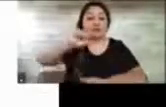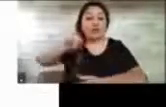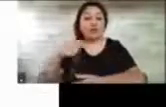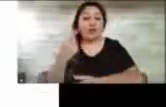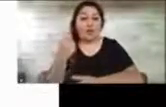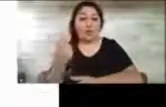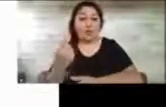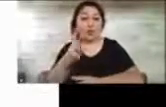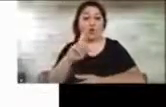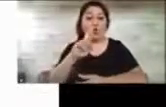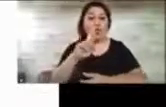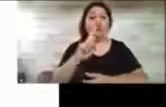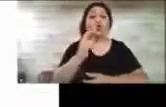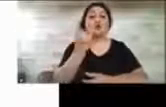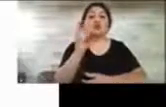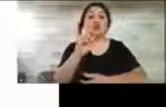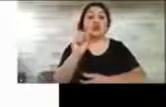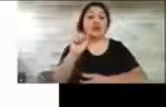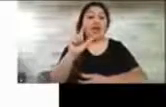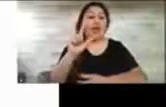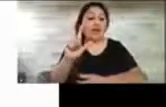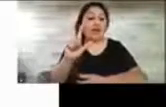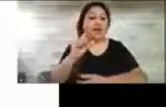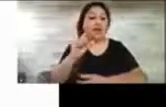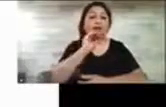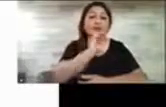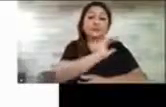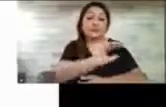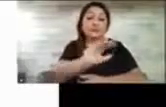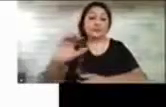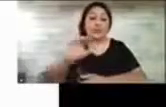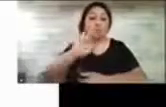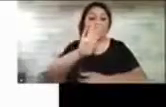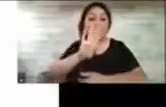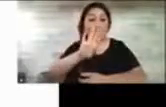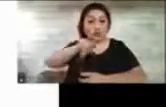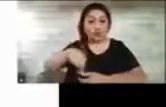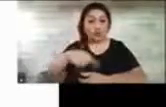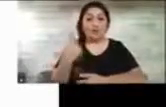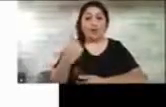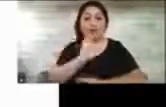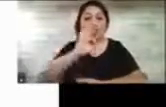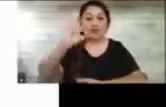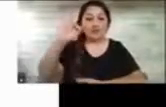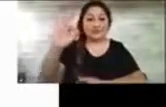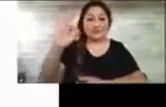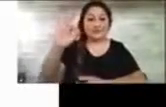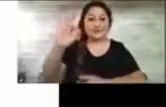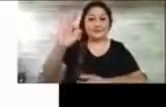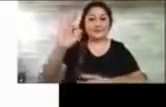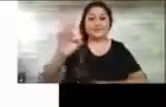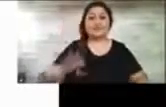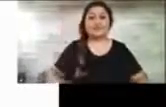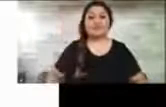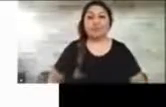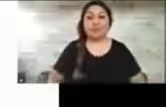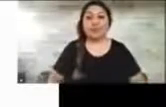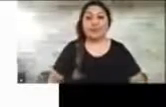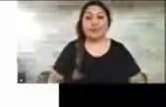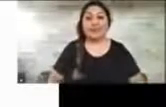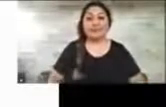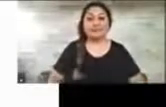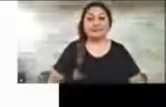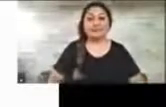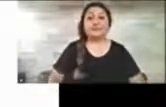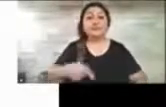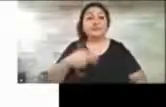4,1% en las zonas rurales. Esto, pensando en el mapa de Chile o la imagen